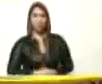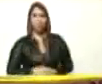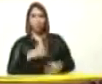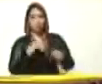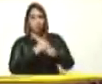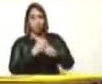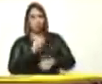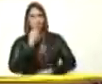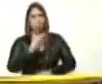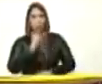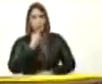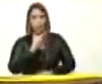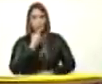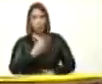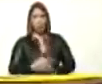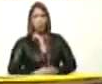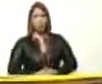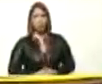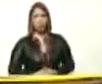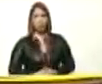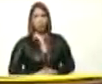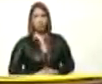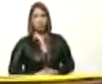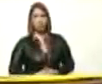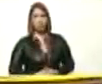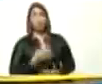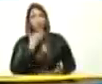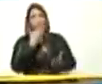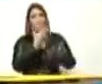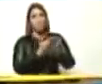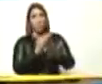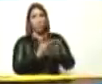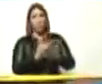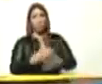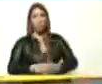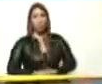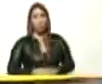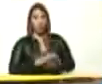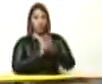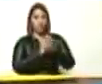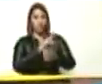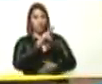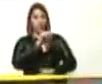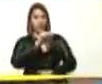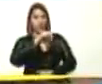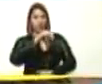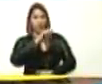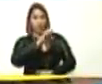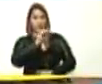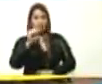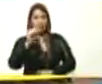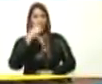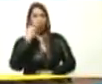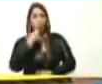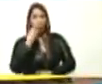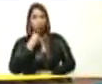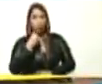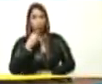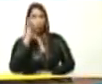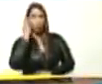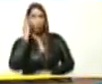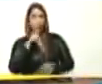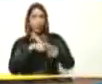trabajo político y proponemos a la compañera que es juventud que es mujer y es del gran pueblo